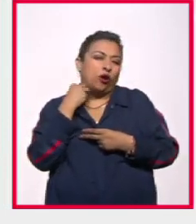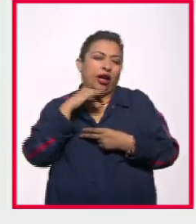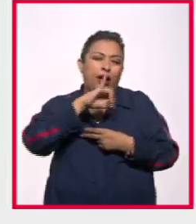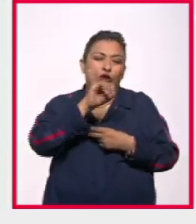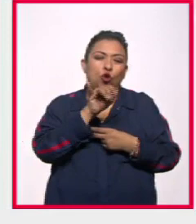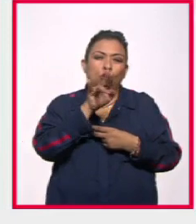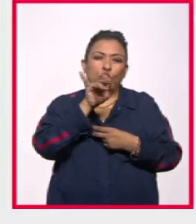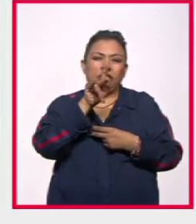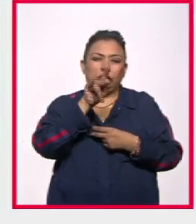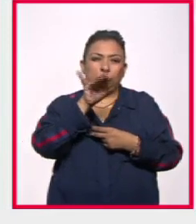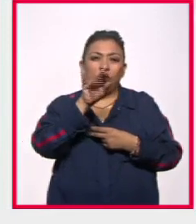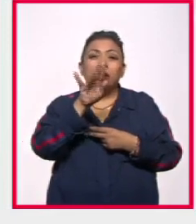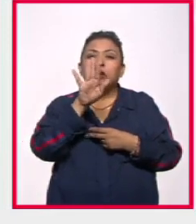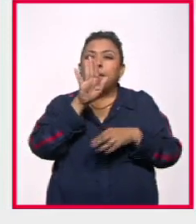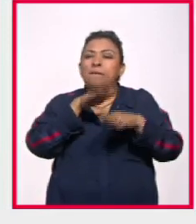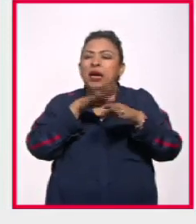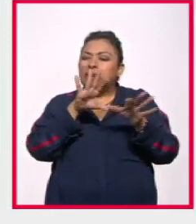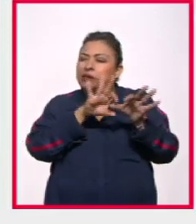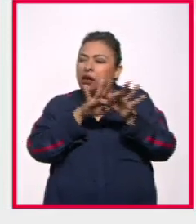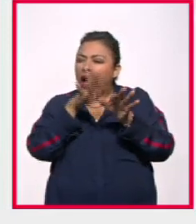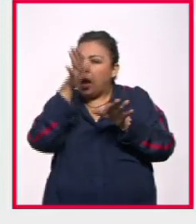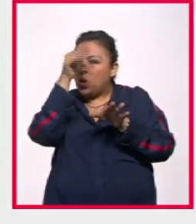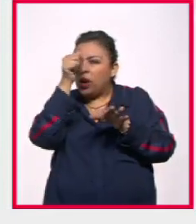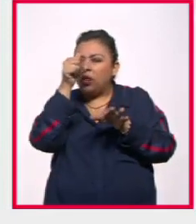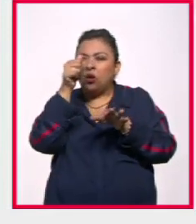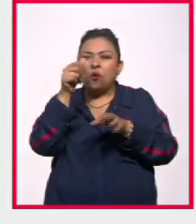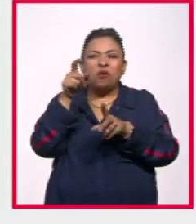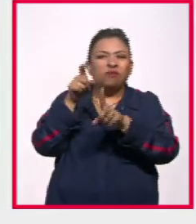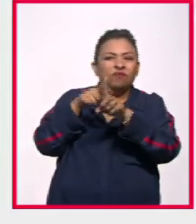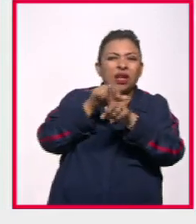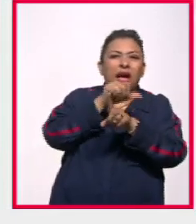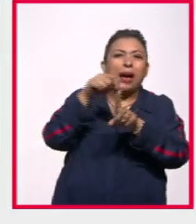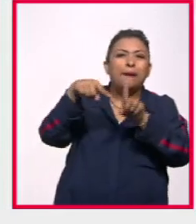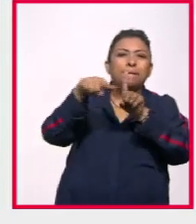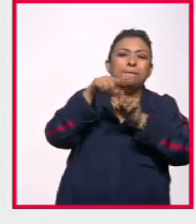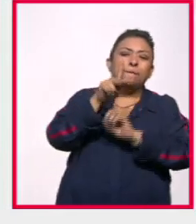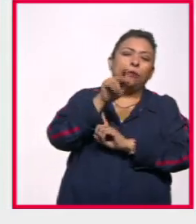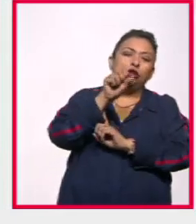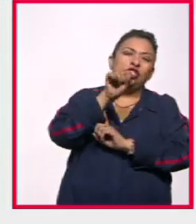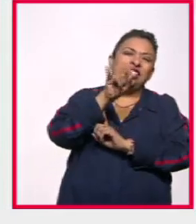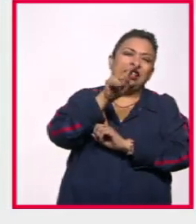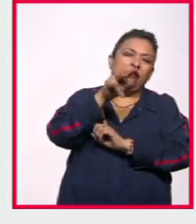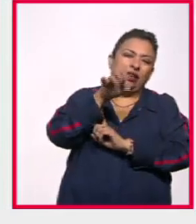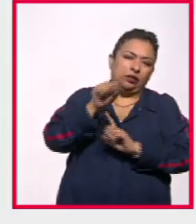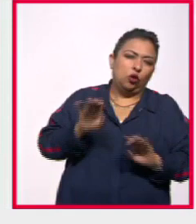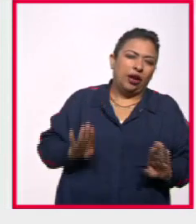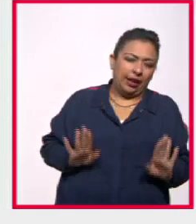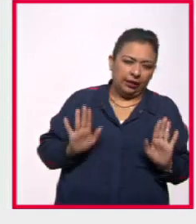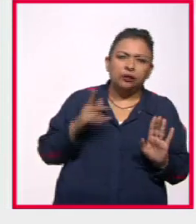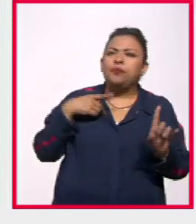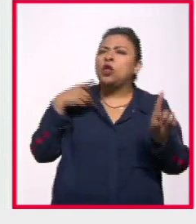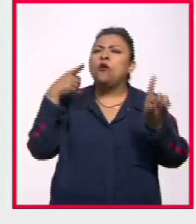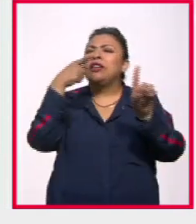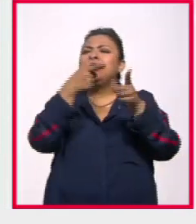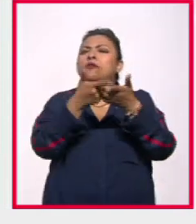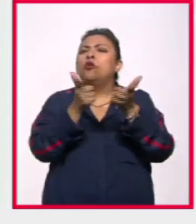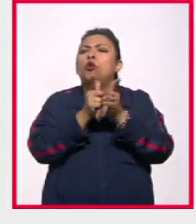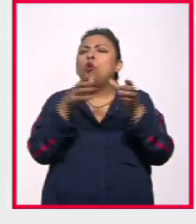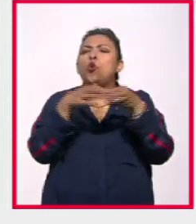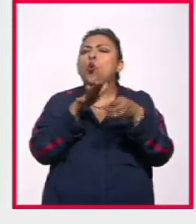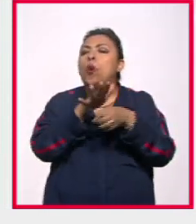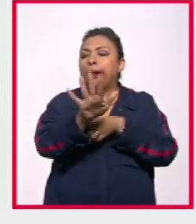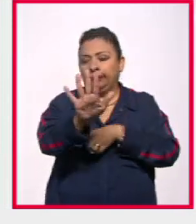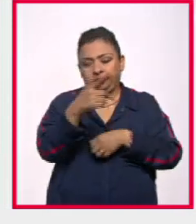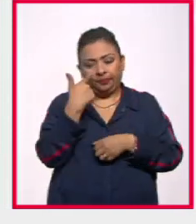que los unía realmente era su oposición, su crítica al positivismo. ¿Cuáles eran los objetivos de este grupo?